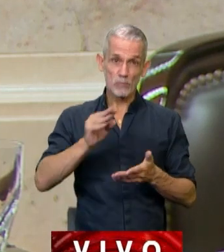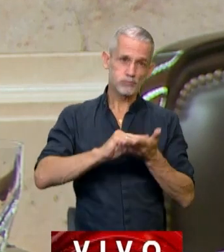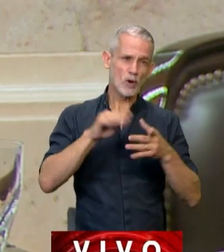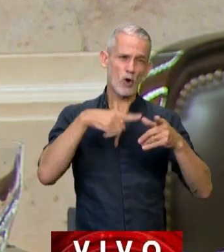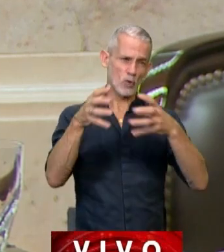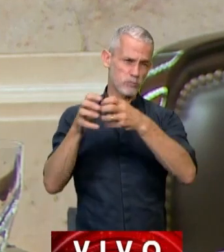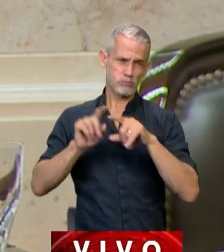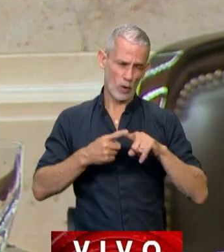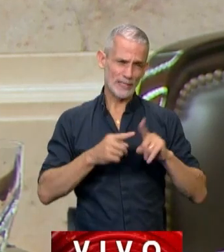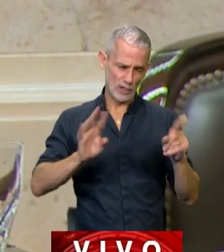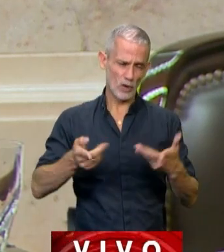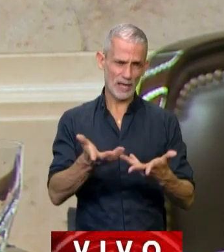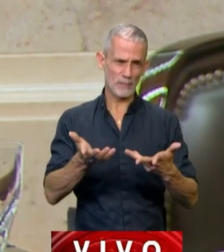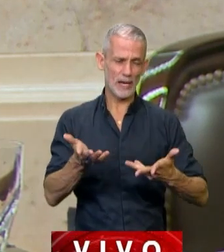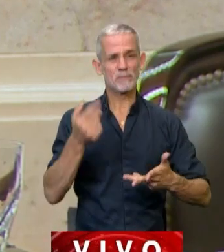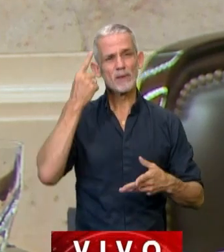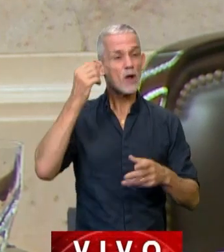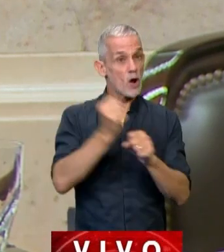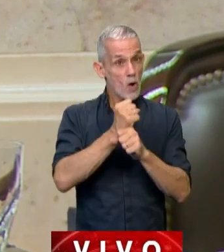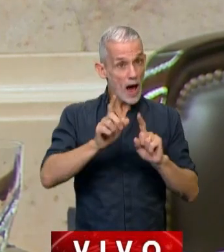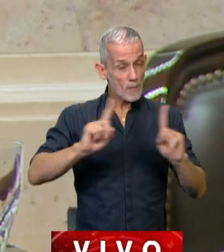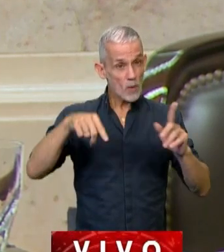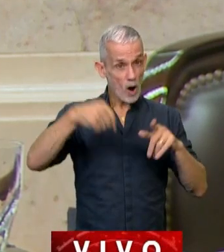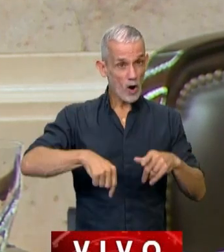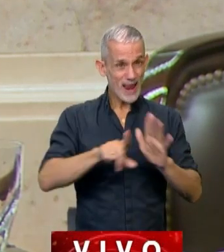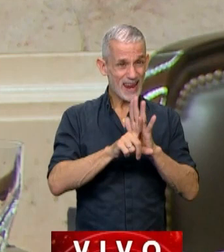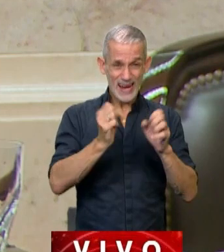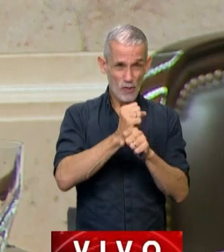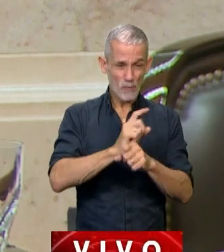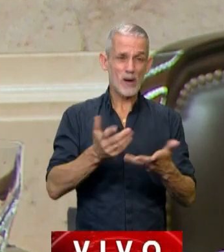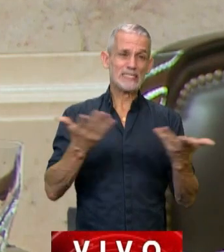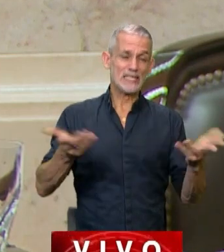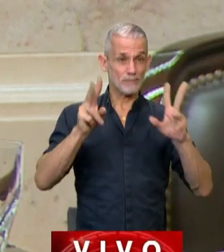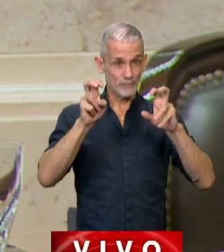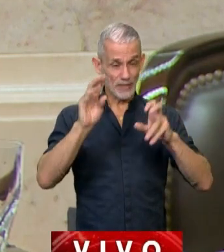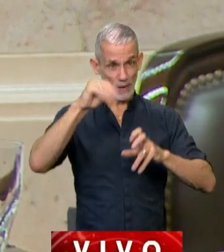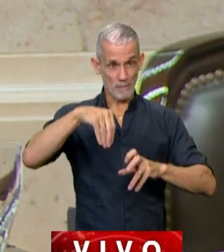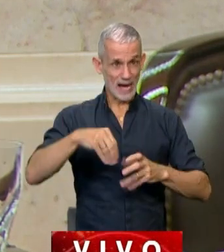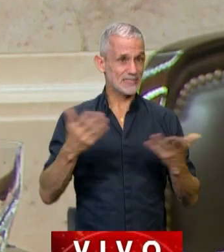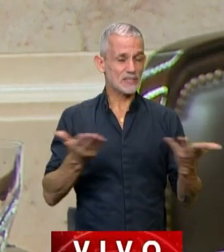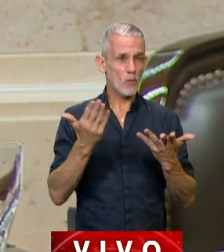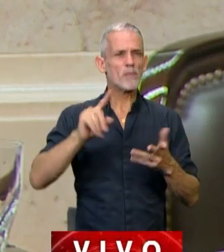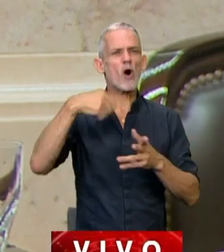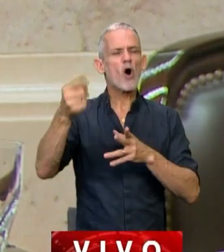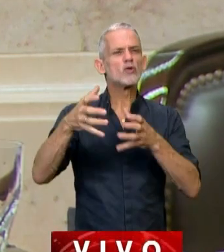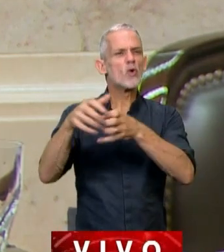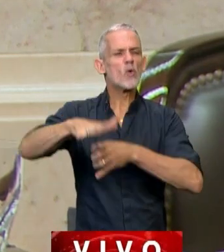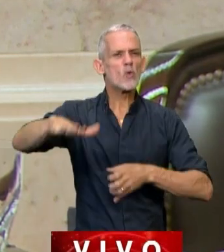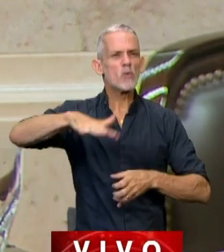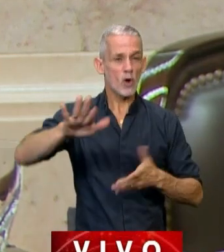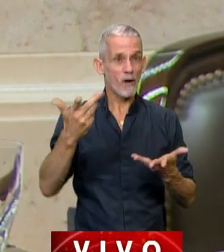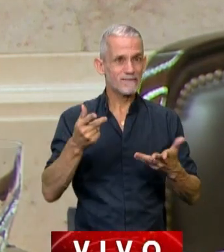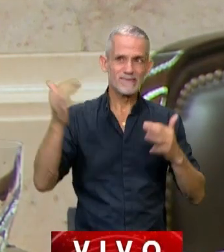diputados de otros bloques, con lo que no se está aprobando hoy, también está un tema que es muy sensible para otro sector que hoy nos